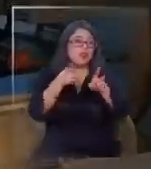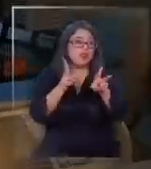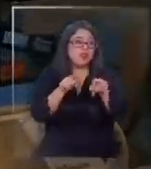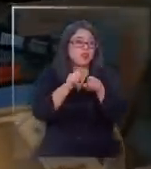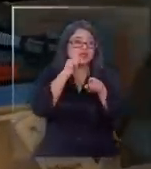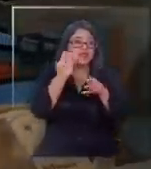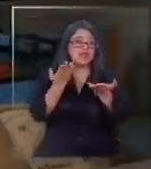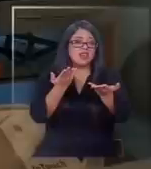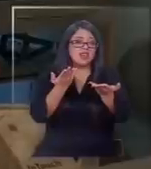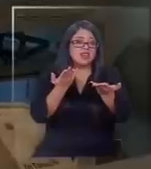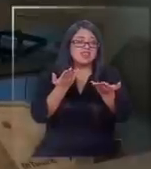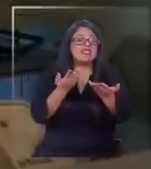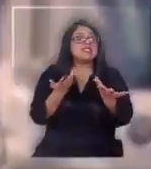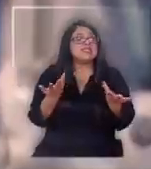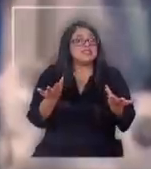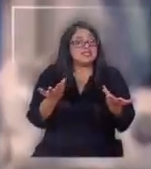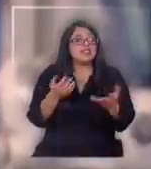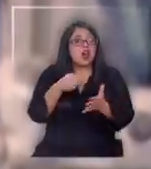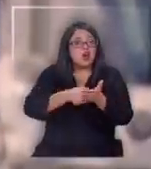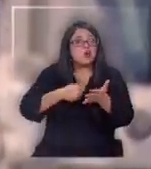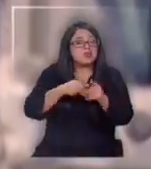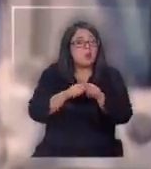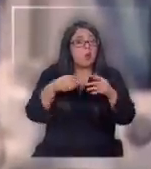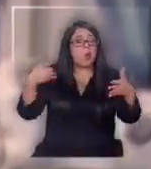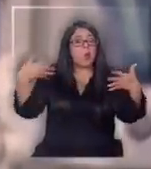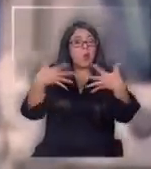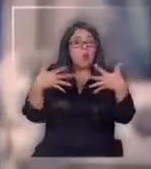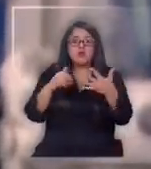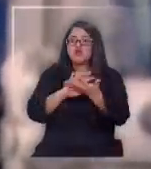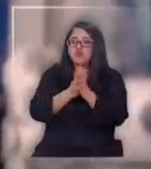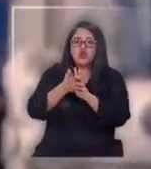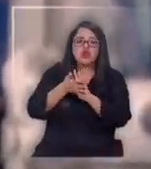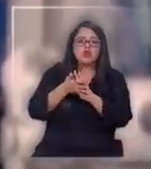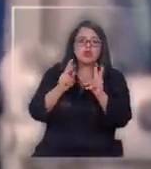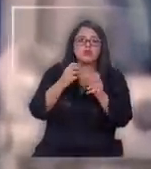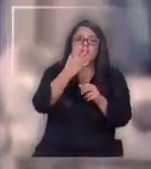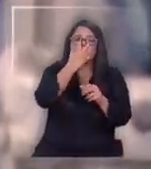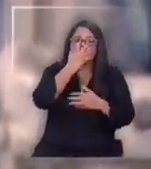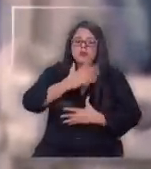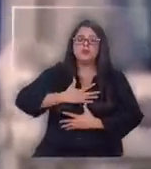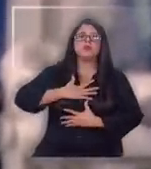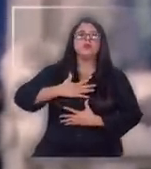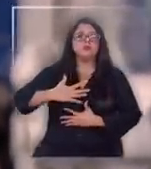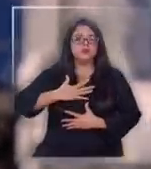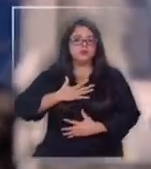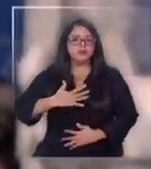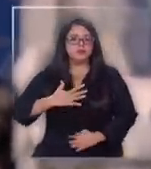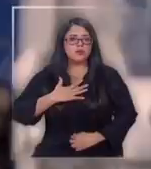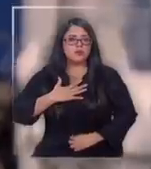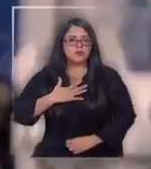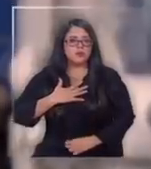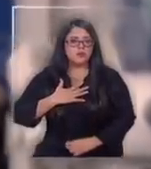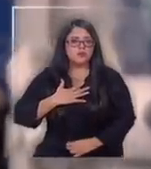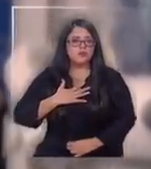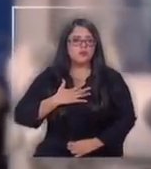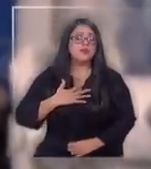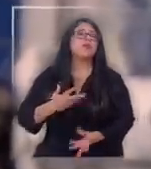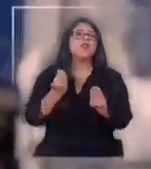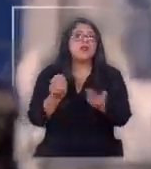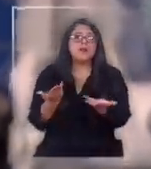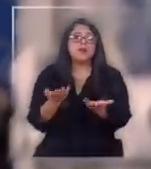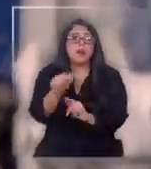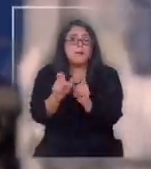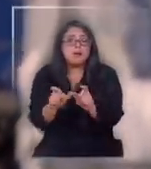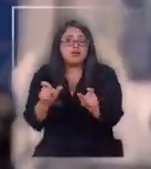verdadera medicina de guerra. Todos con requerimiento de ventilación mecánica y, bueno,